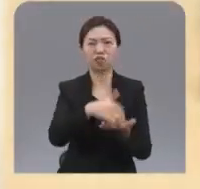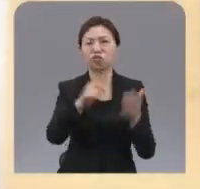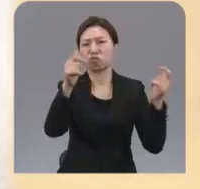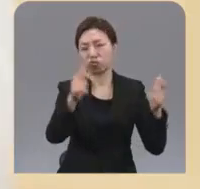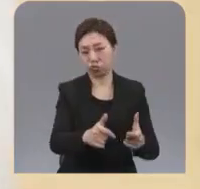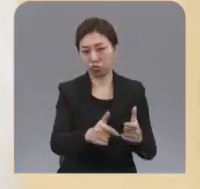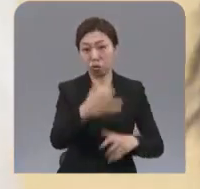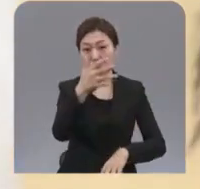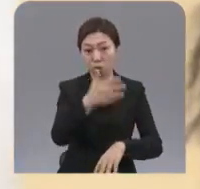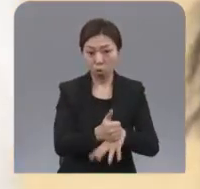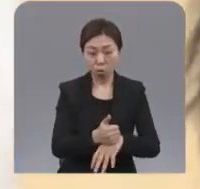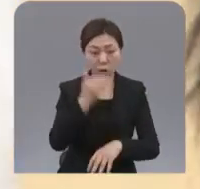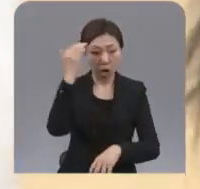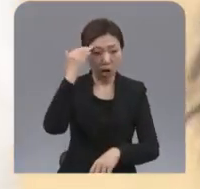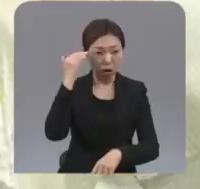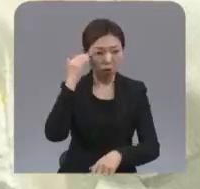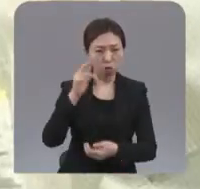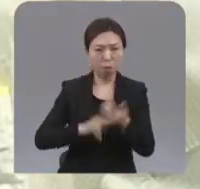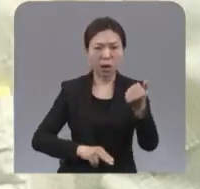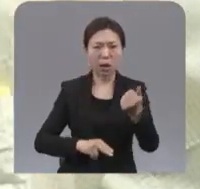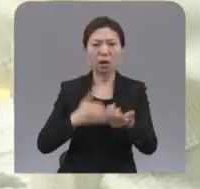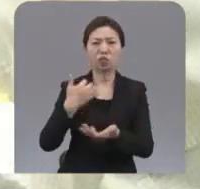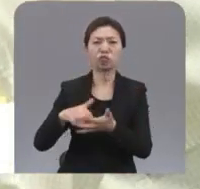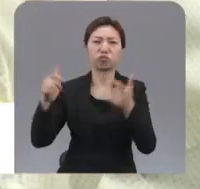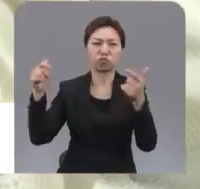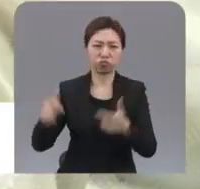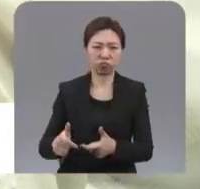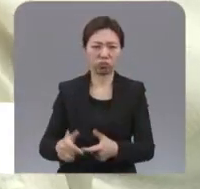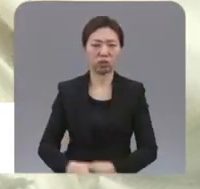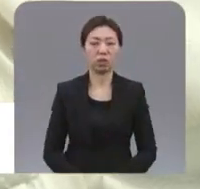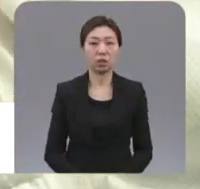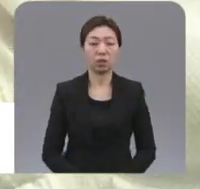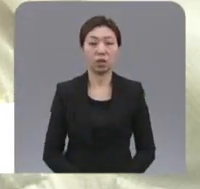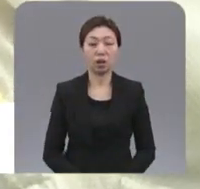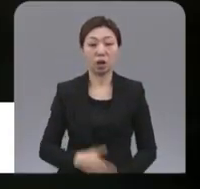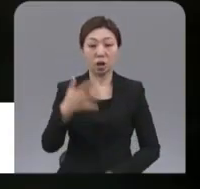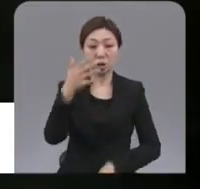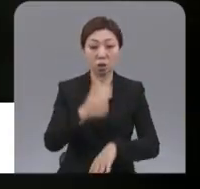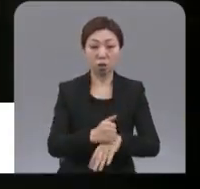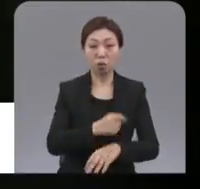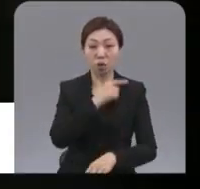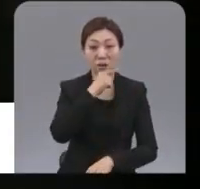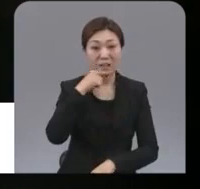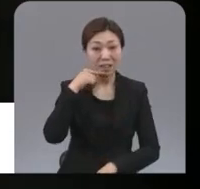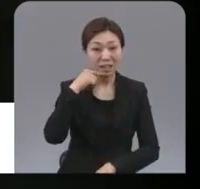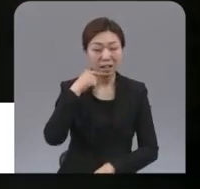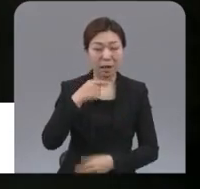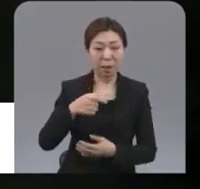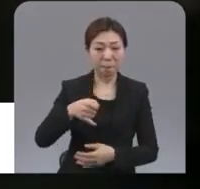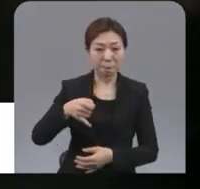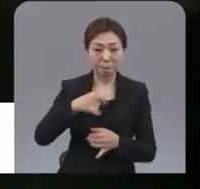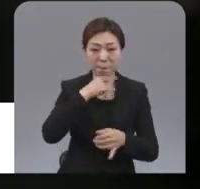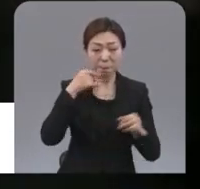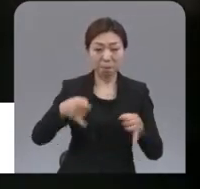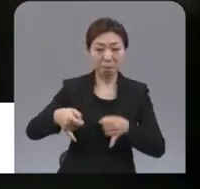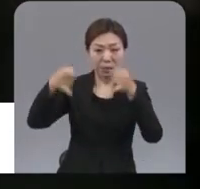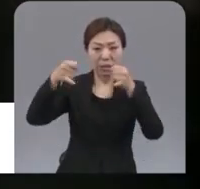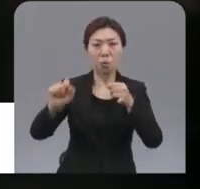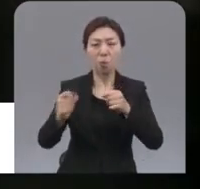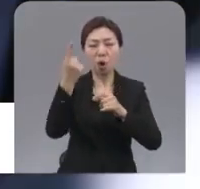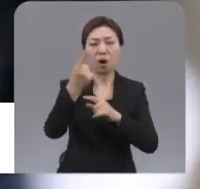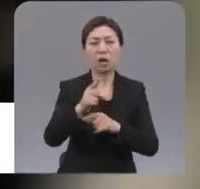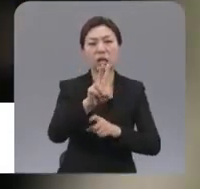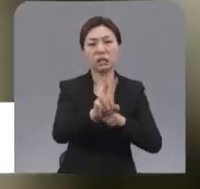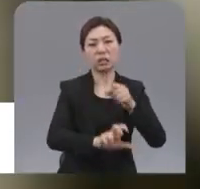2024 será un año decisivo para los fabricantes de semiconductores surcoreanos y para adoptar estrategias que intenten mantener el